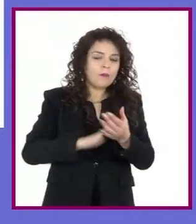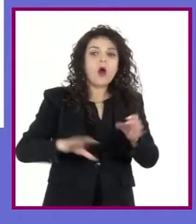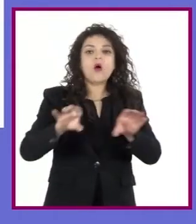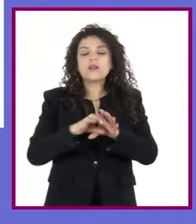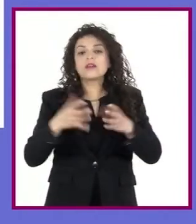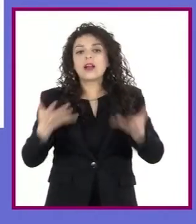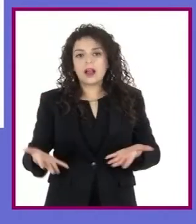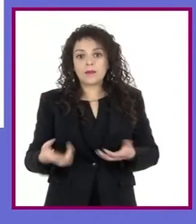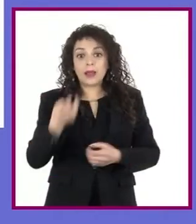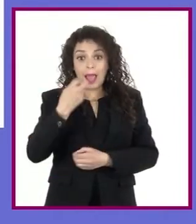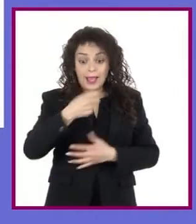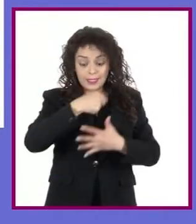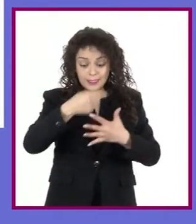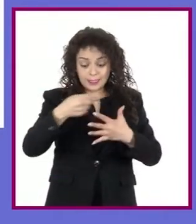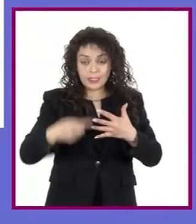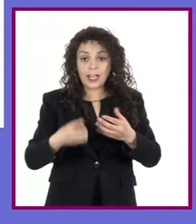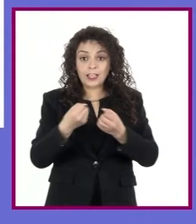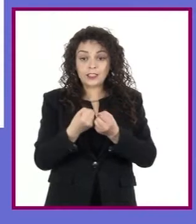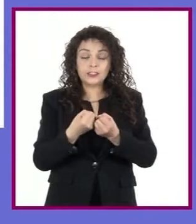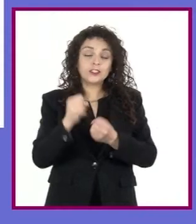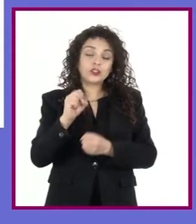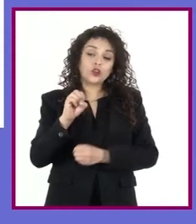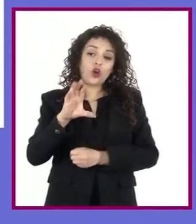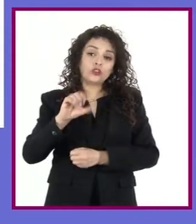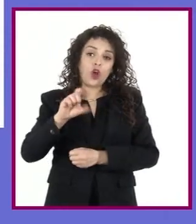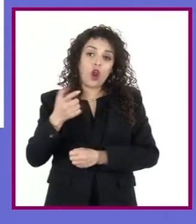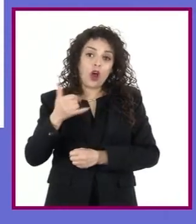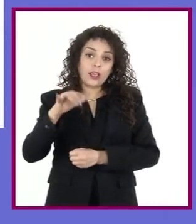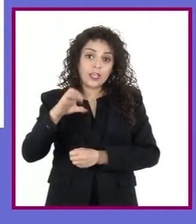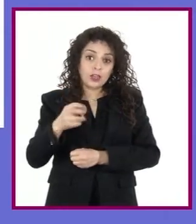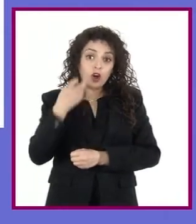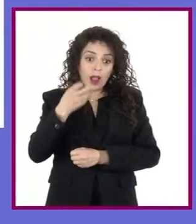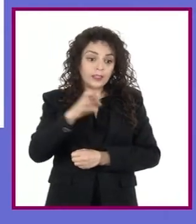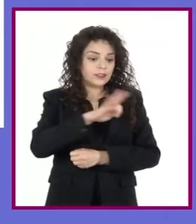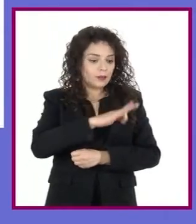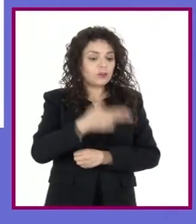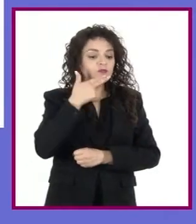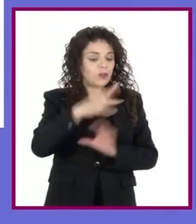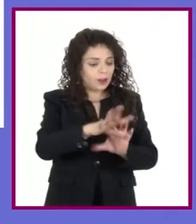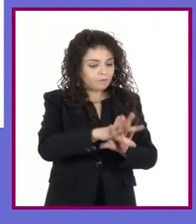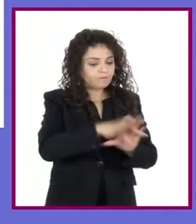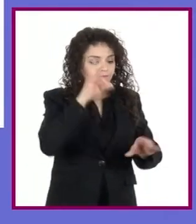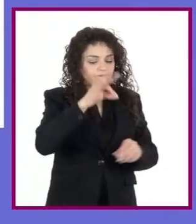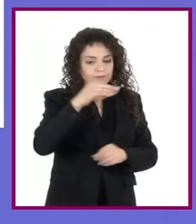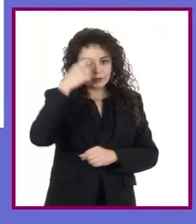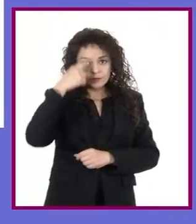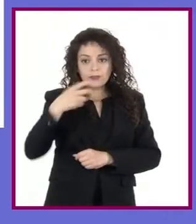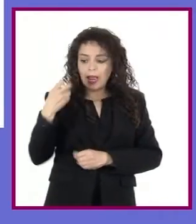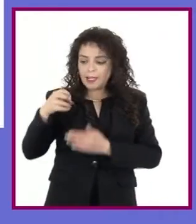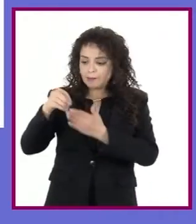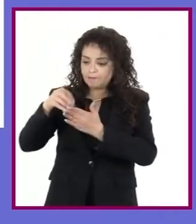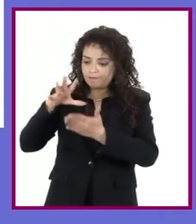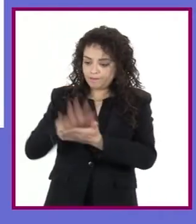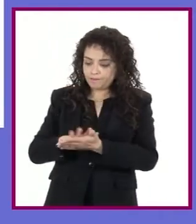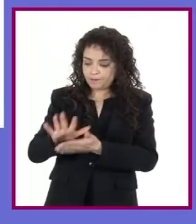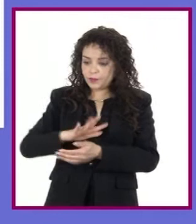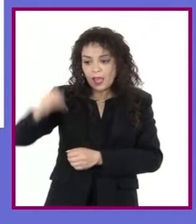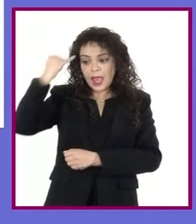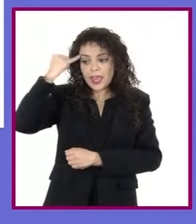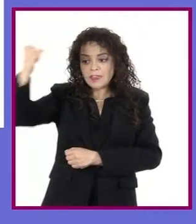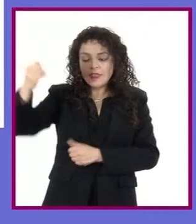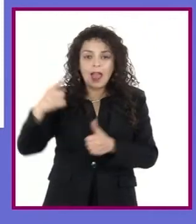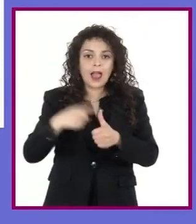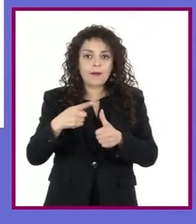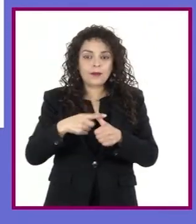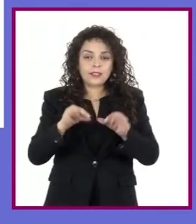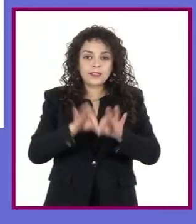elementos sociológicos que aparecen en este artículo pueden ser retomados como ideas principales